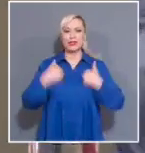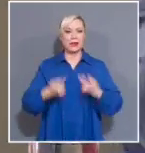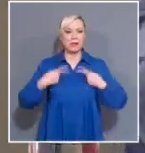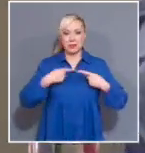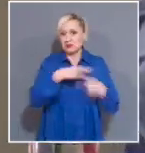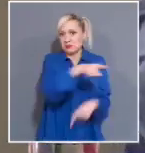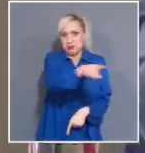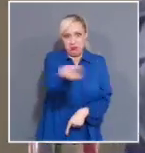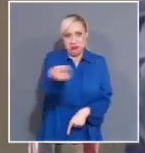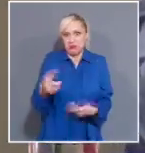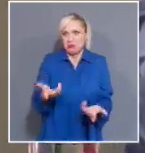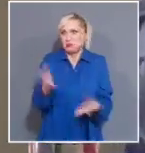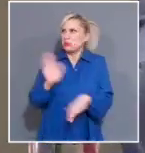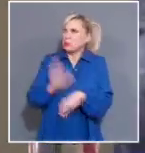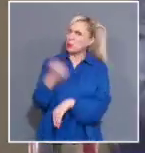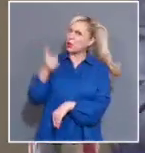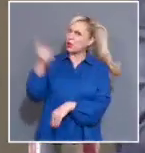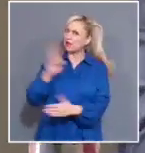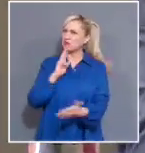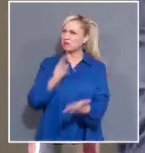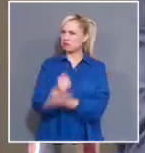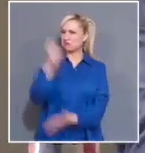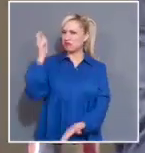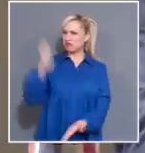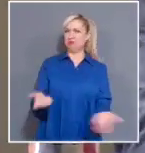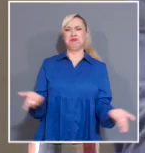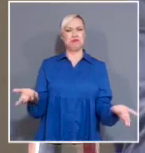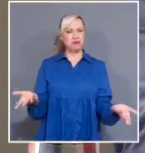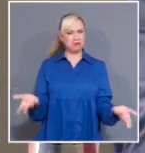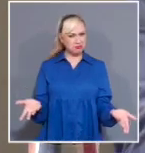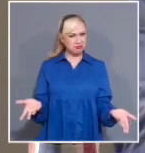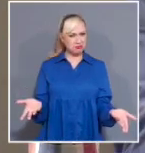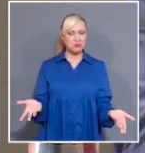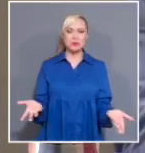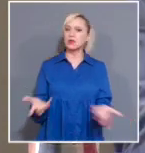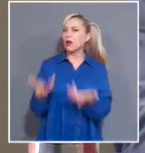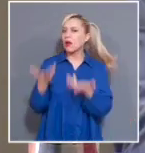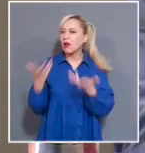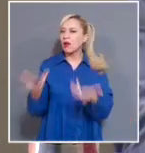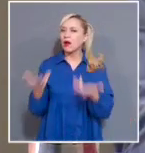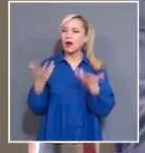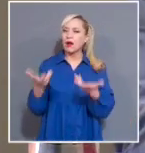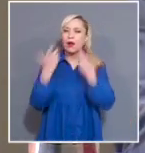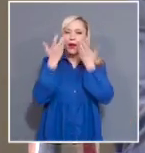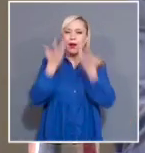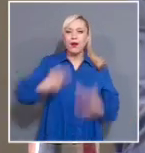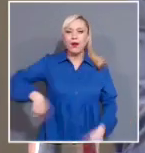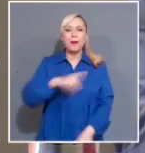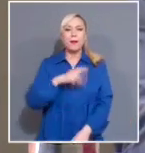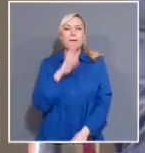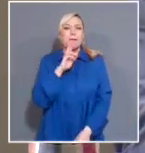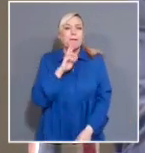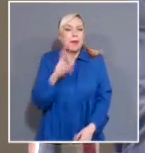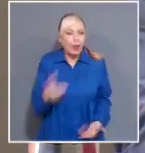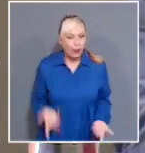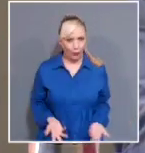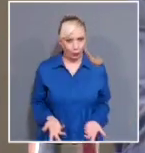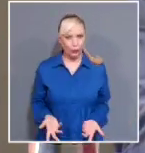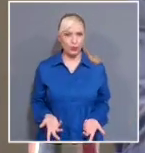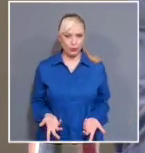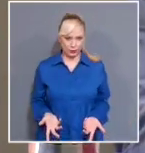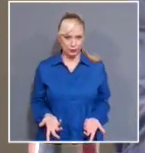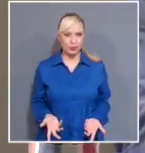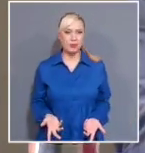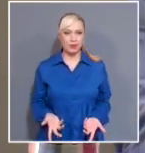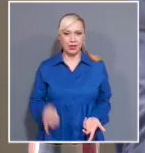porque colman el anhelo que tenemos de una sociedad mejor que tenemos de decir que vivimos en un entorno